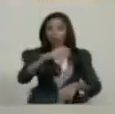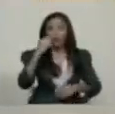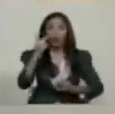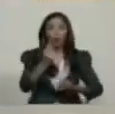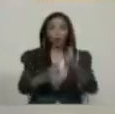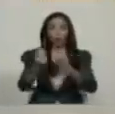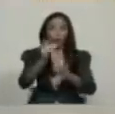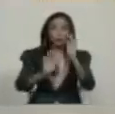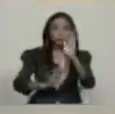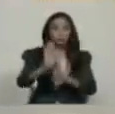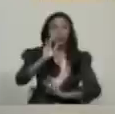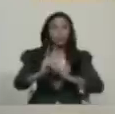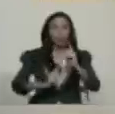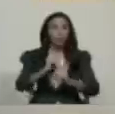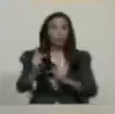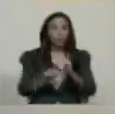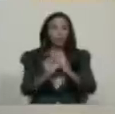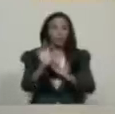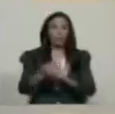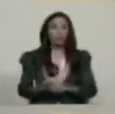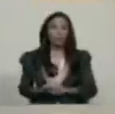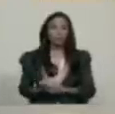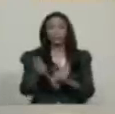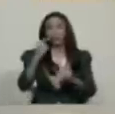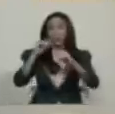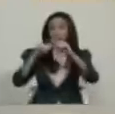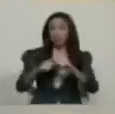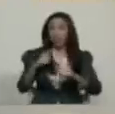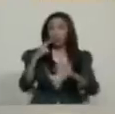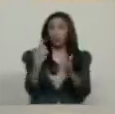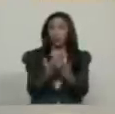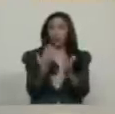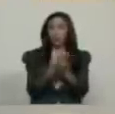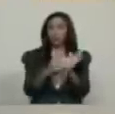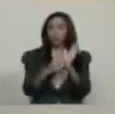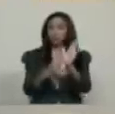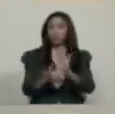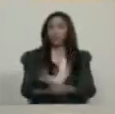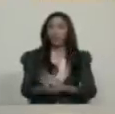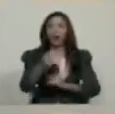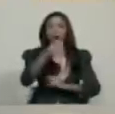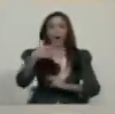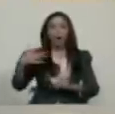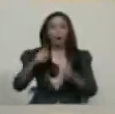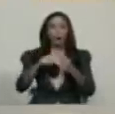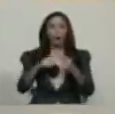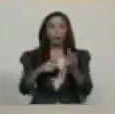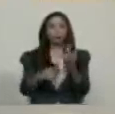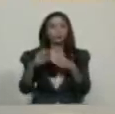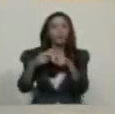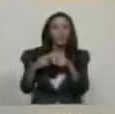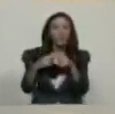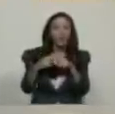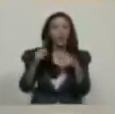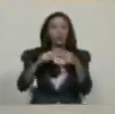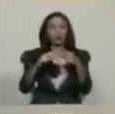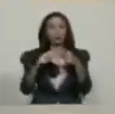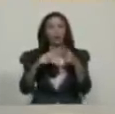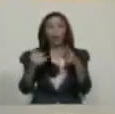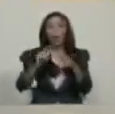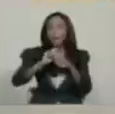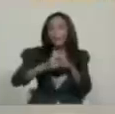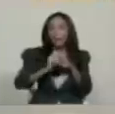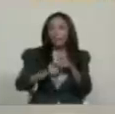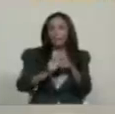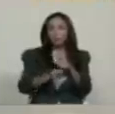económicas productivas del país. Aquí hay resultados concretos, en arroz, en coltán, y ahora en papas. Le voy a